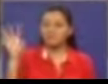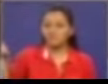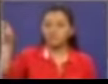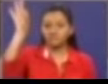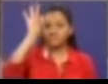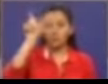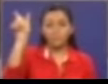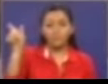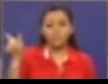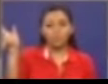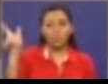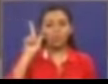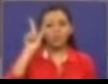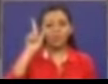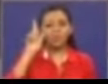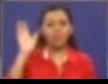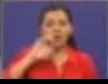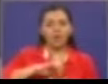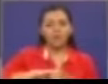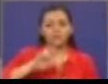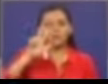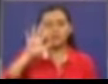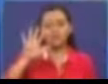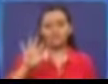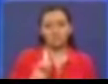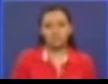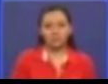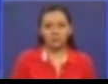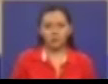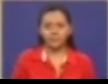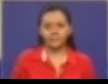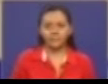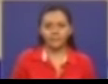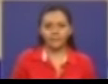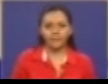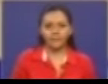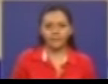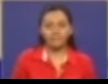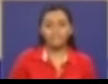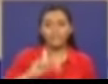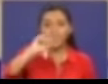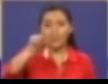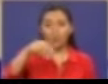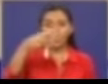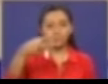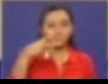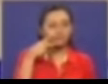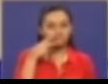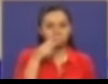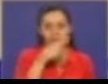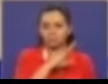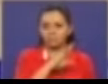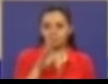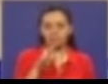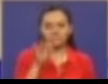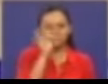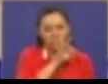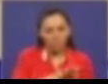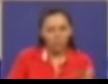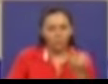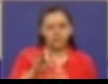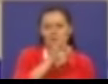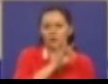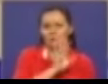identifican como militante del movimiento Alianza País. Ecoavisa miente, porque fue exactamente